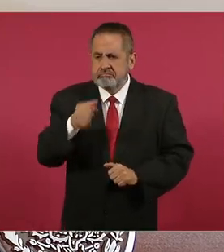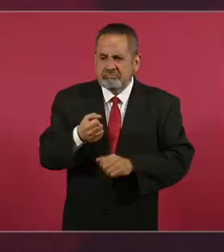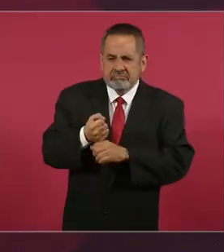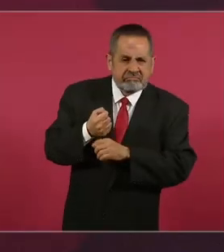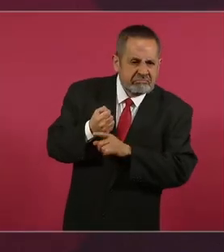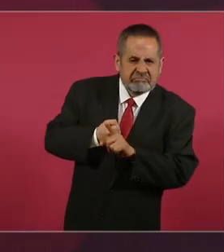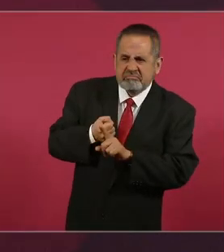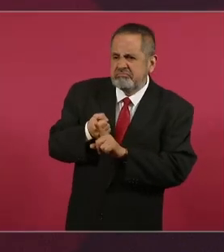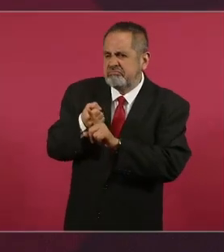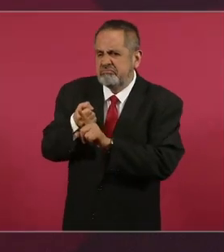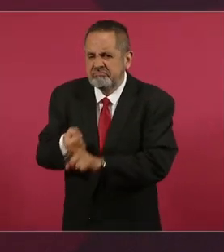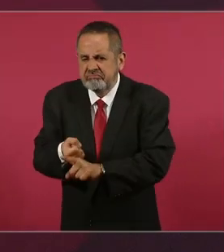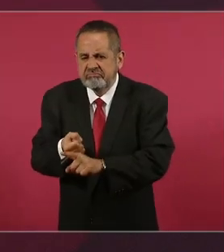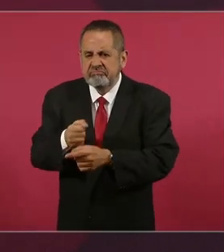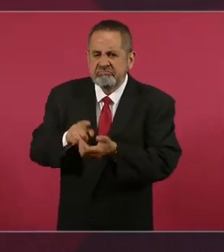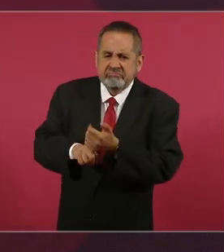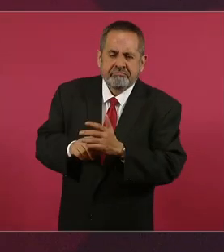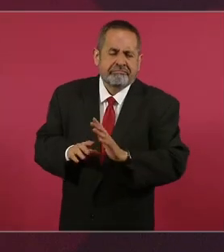hostigamos a nadie,